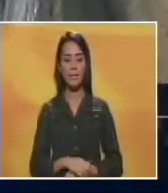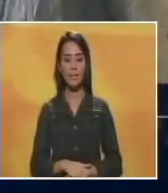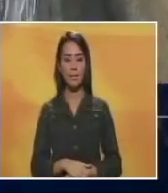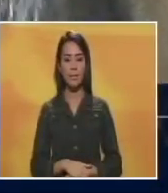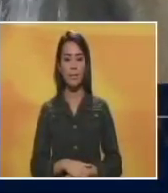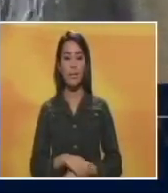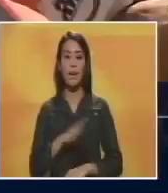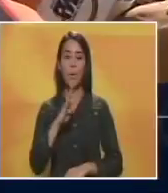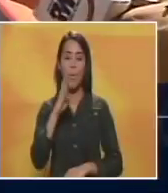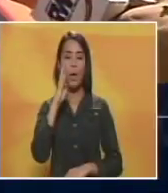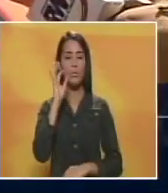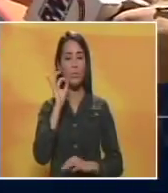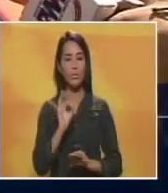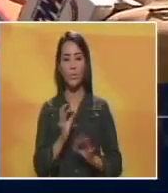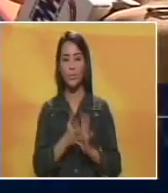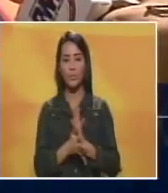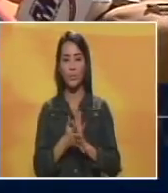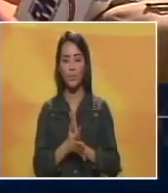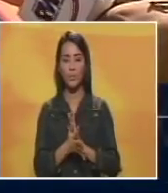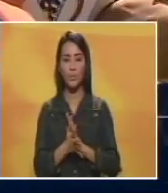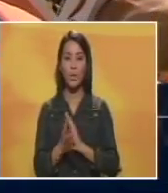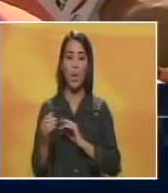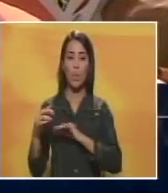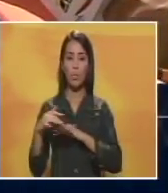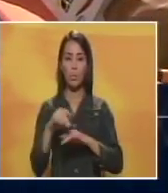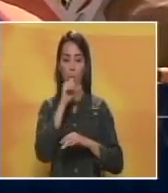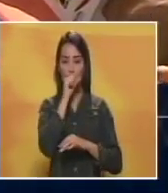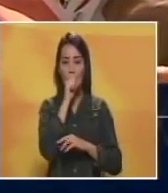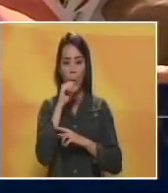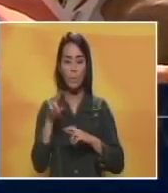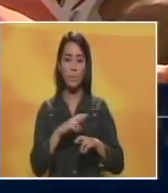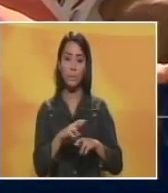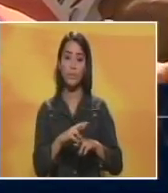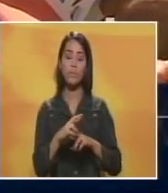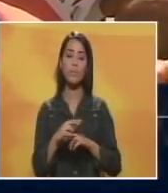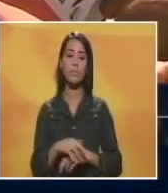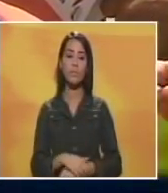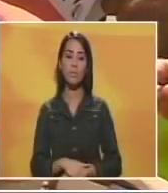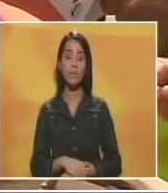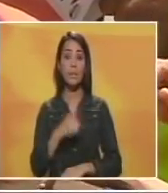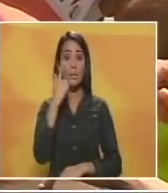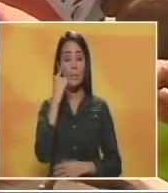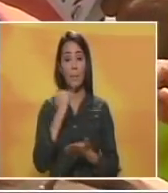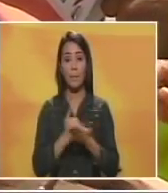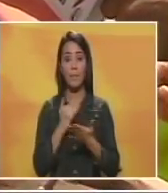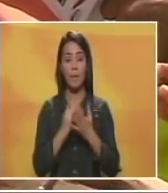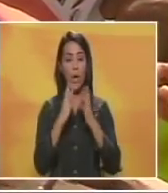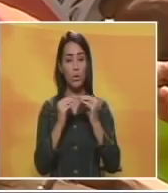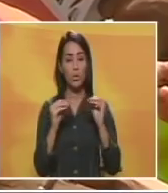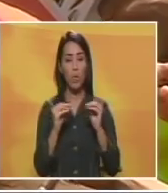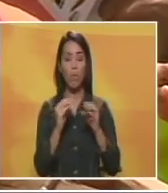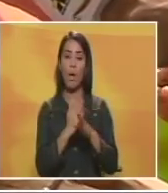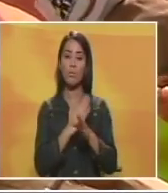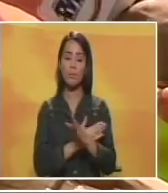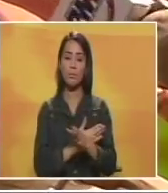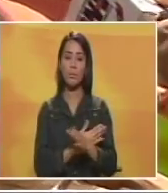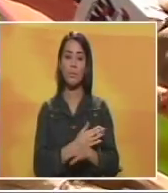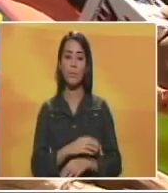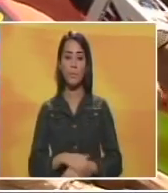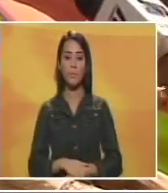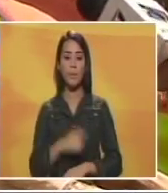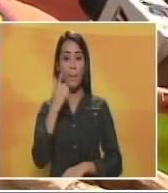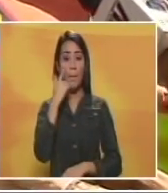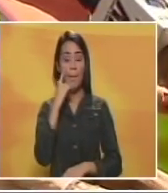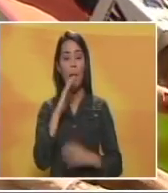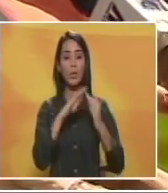caen 4 afluentes de quebradas del Guaraíra Repano y que estamos verificando todos sus sistemas de alarma temprana o de alerta temprana